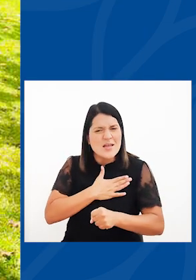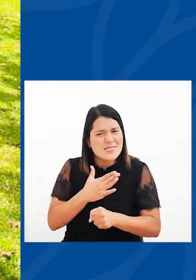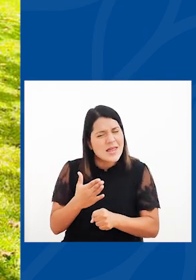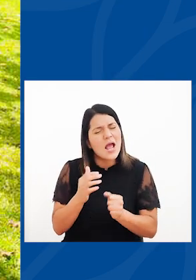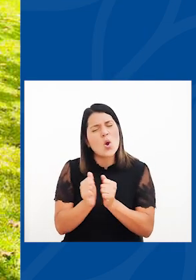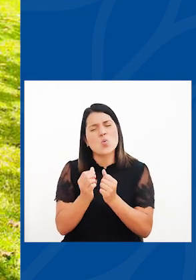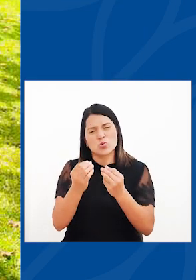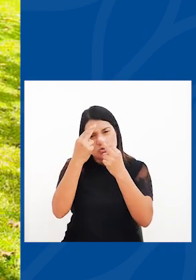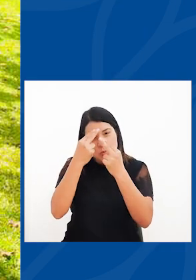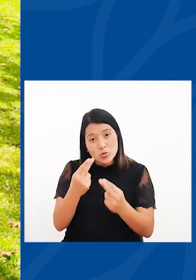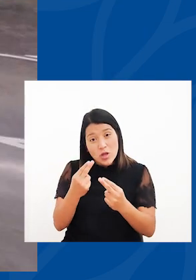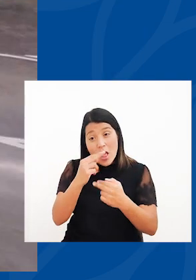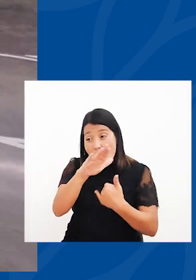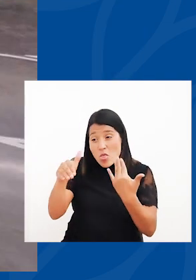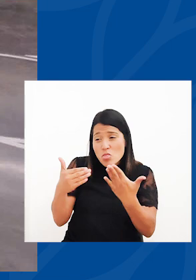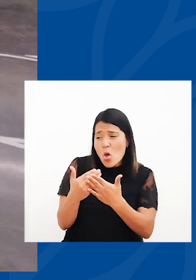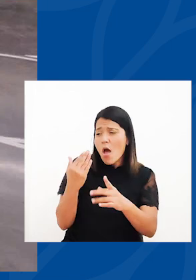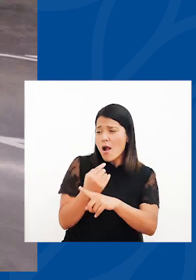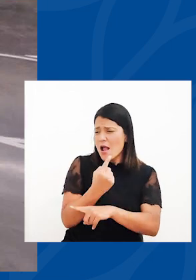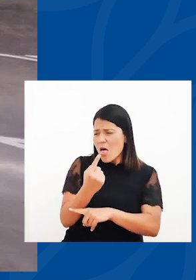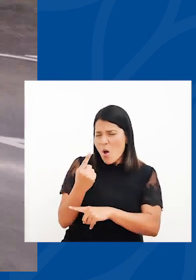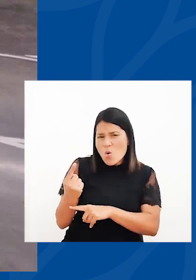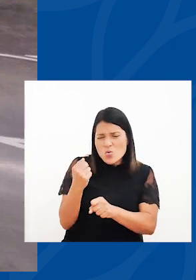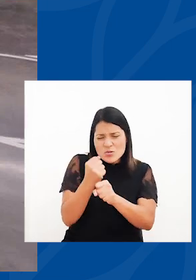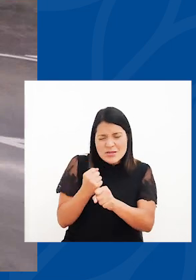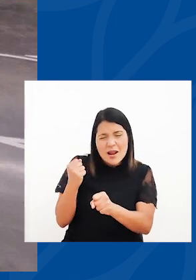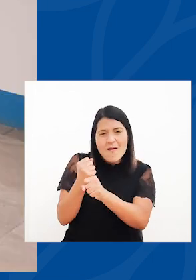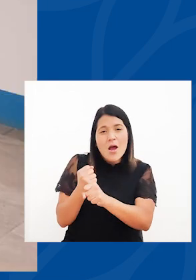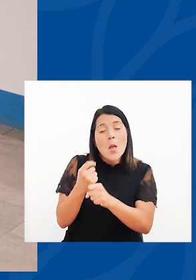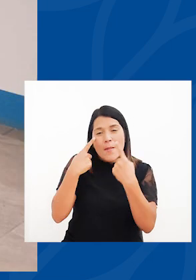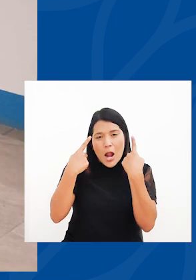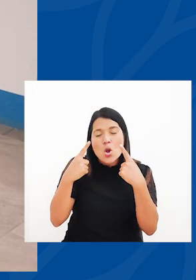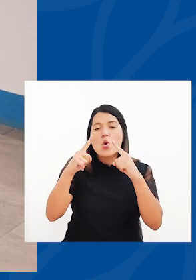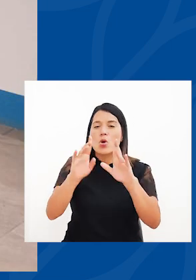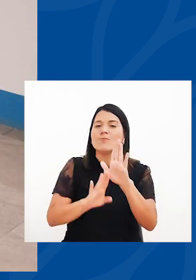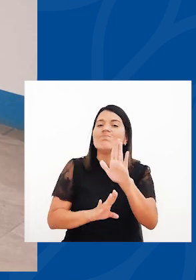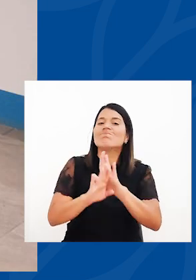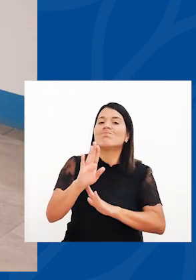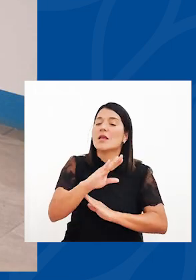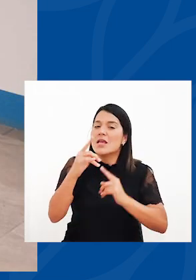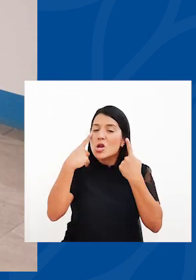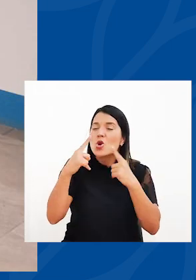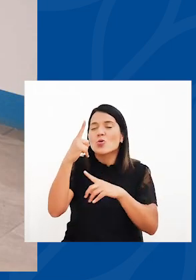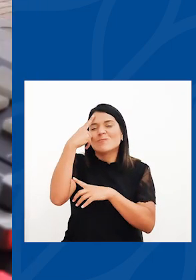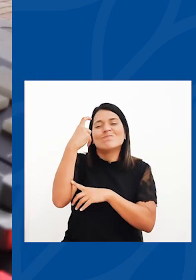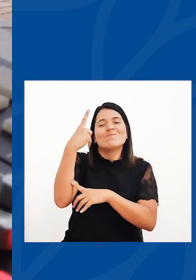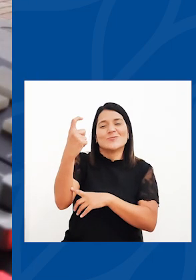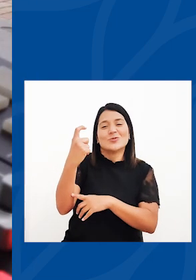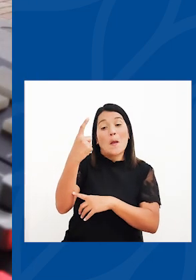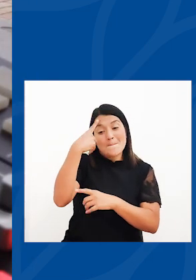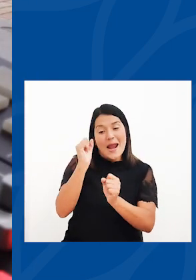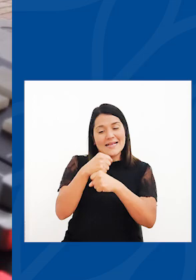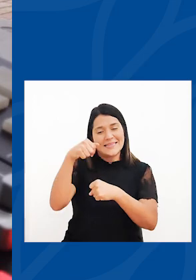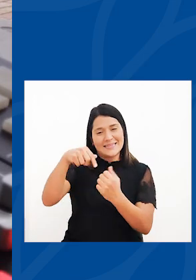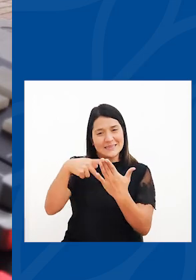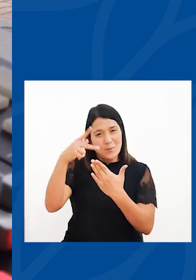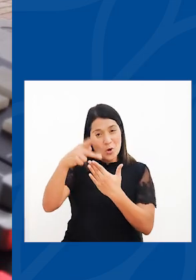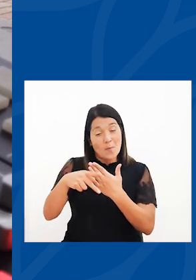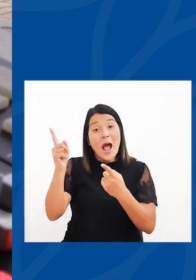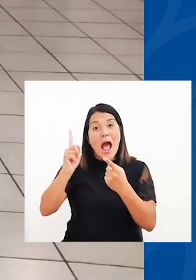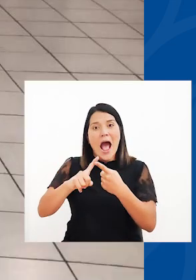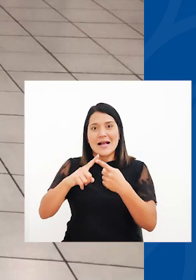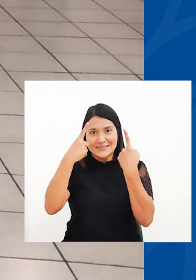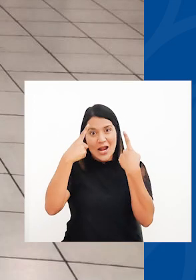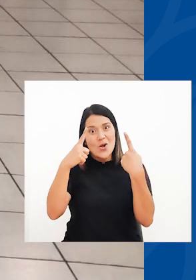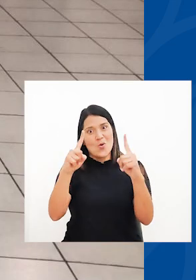humilde, donde todos y todas, hombro a hombro, fuimos construyendo y fuimos soñando este programa